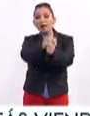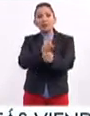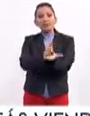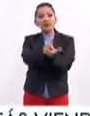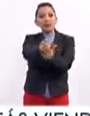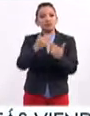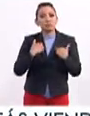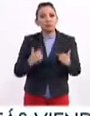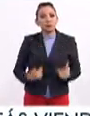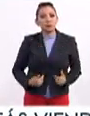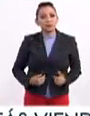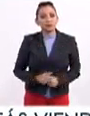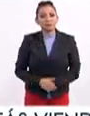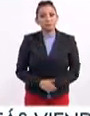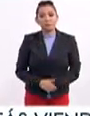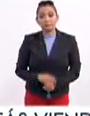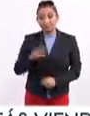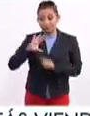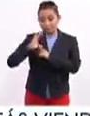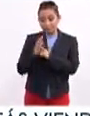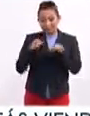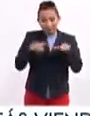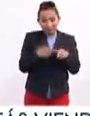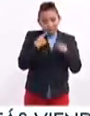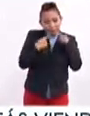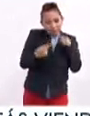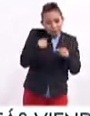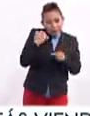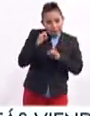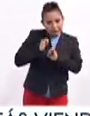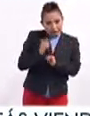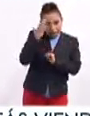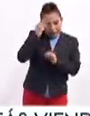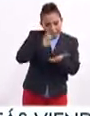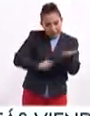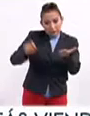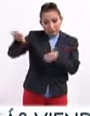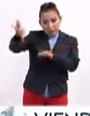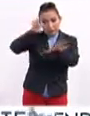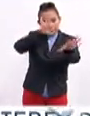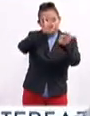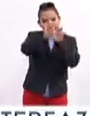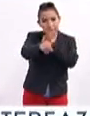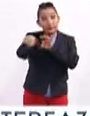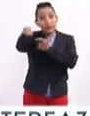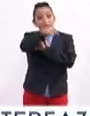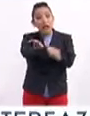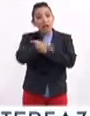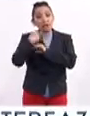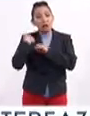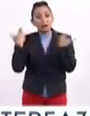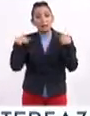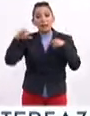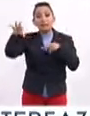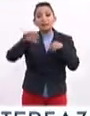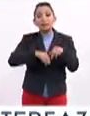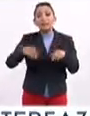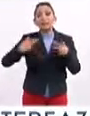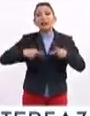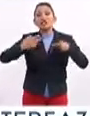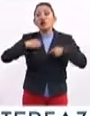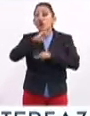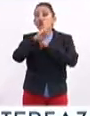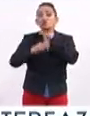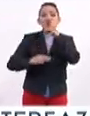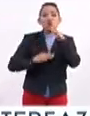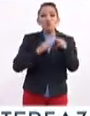de los Derechos Humanos. Los comisionados para redactar esta declaración fueron elegidos de manera que estuvieran representados los habitantes